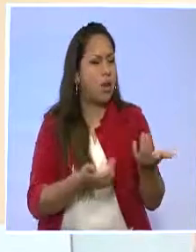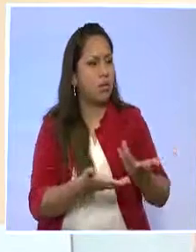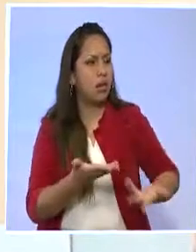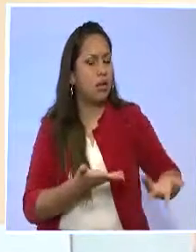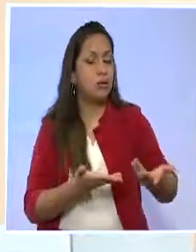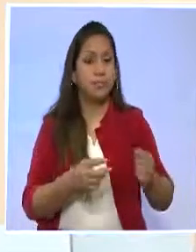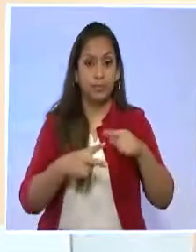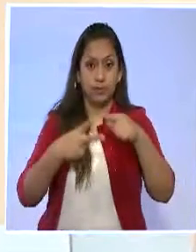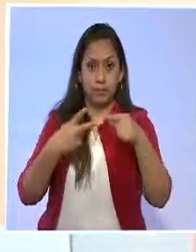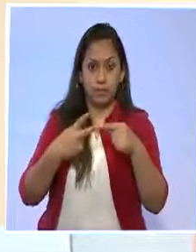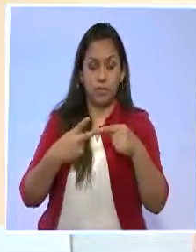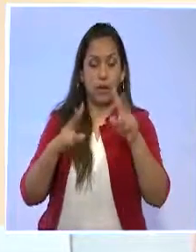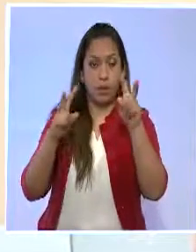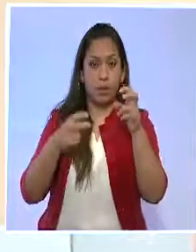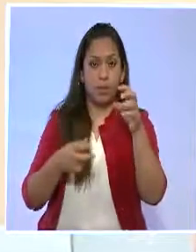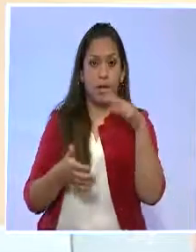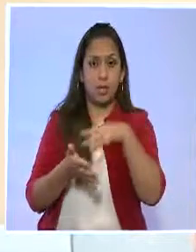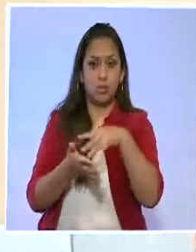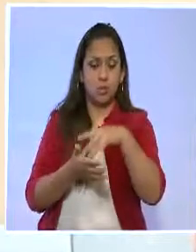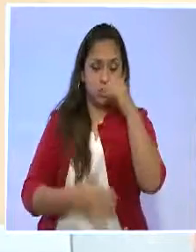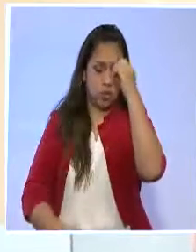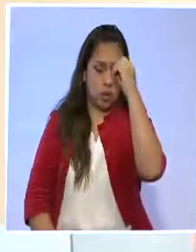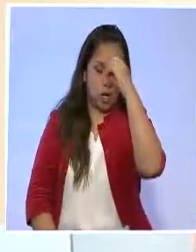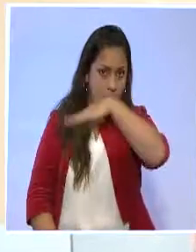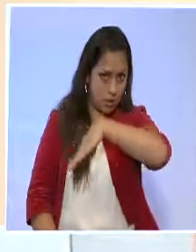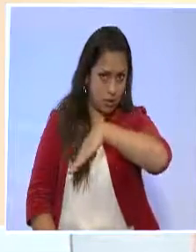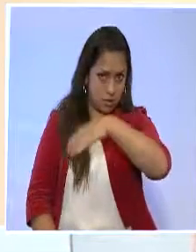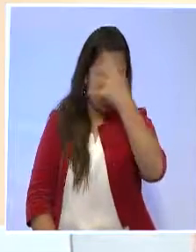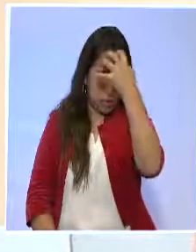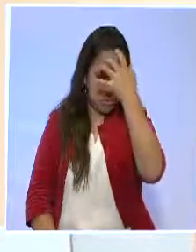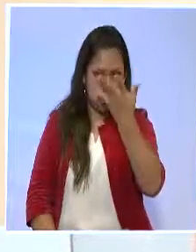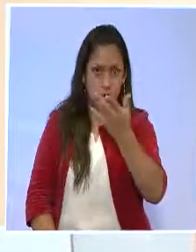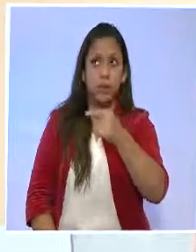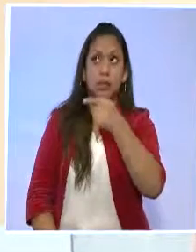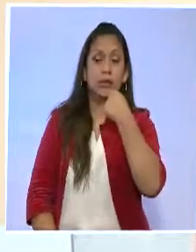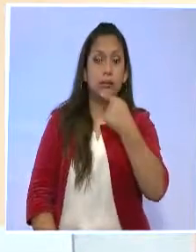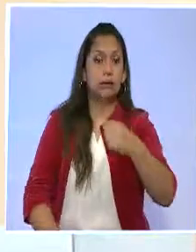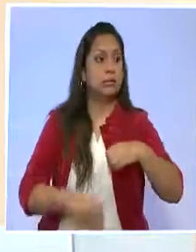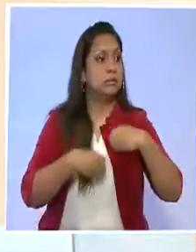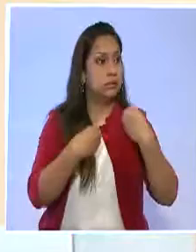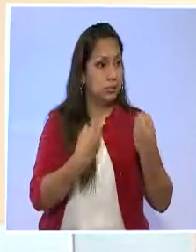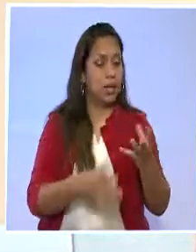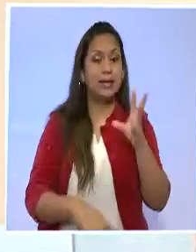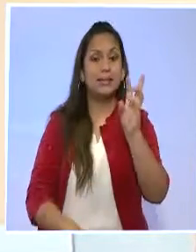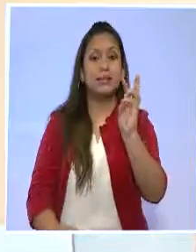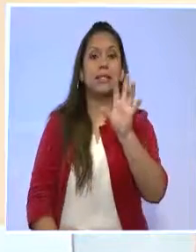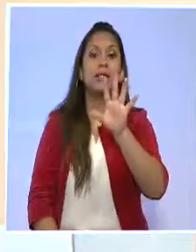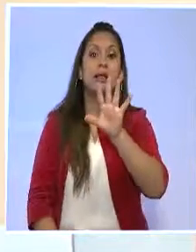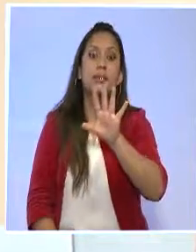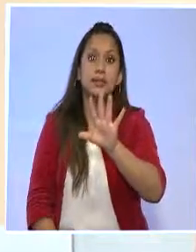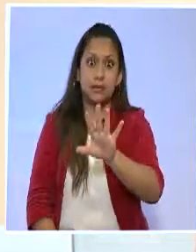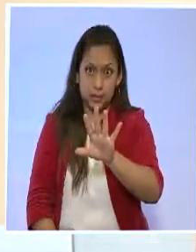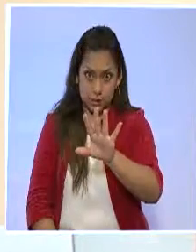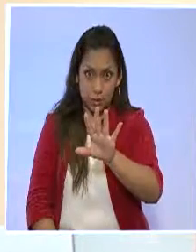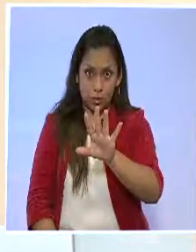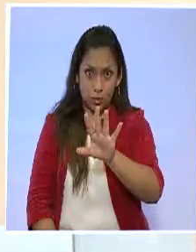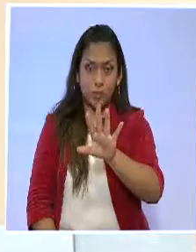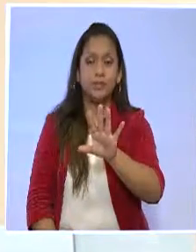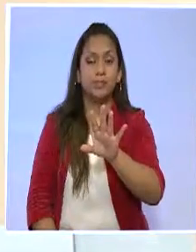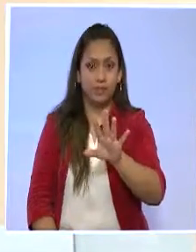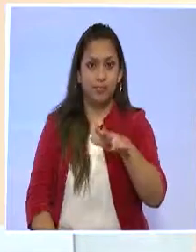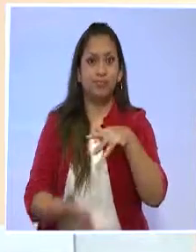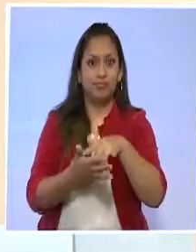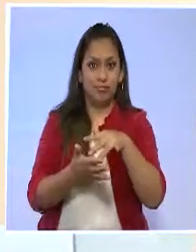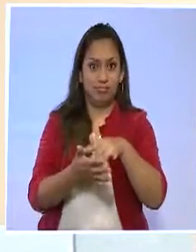porque el gobierno ruso nos da 65 becas estudiantes pero nosotros tenemos 500 estudiantes ecuatorianos en